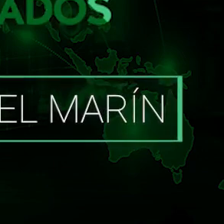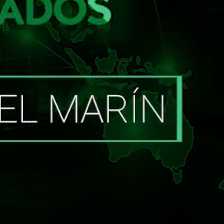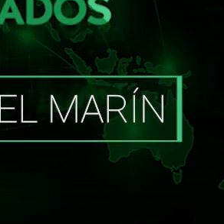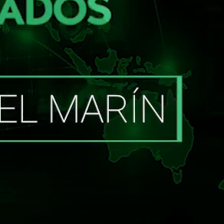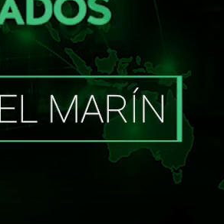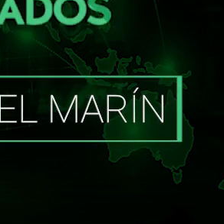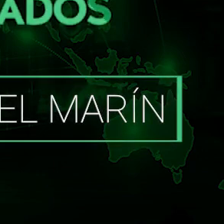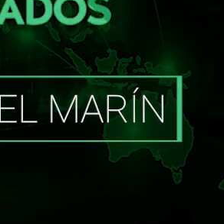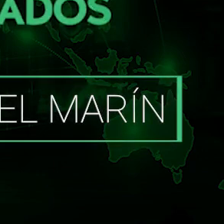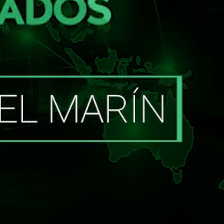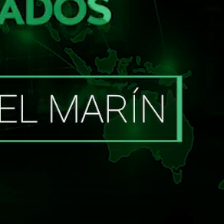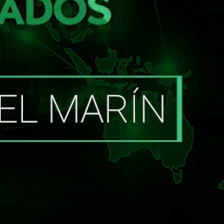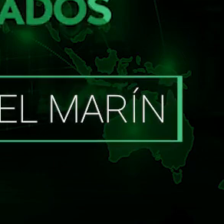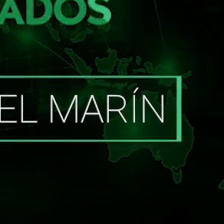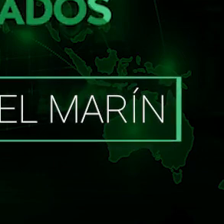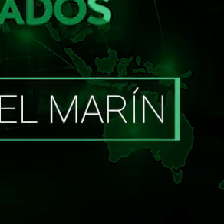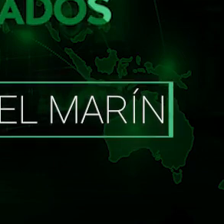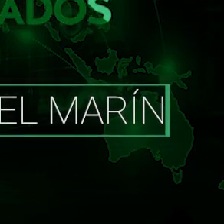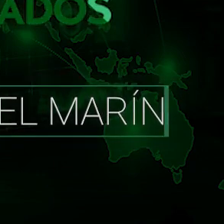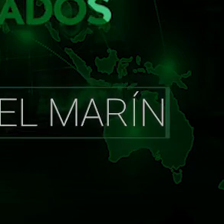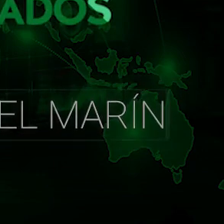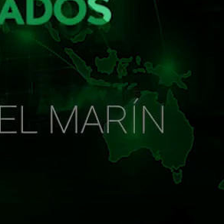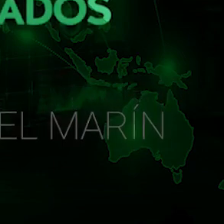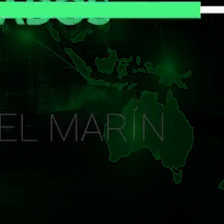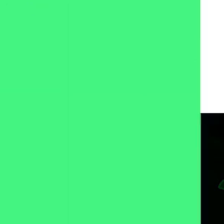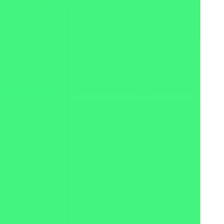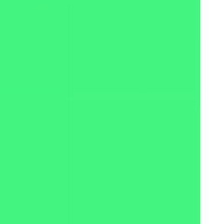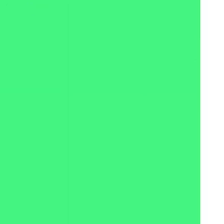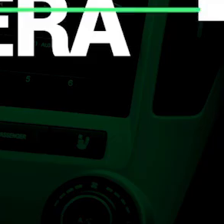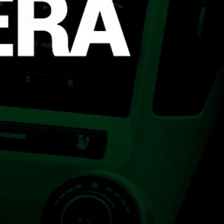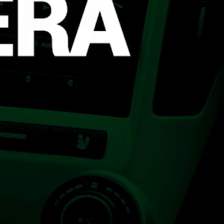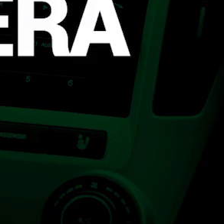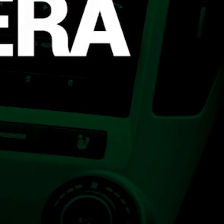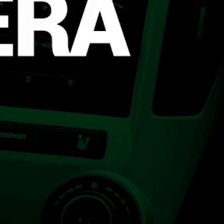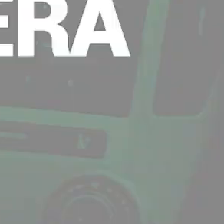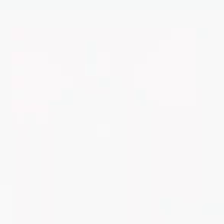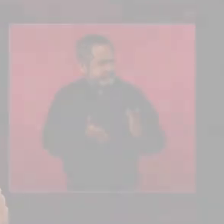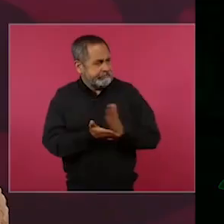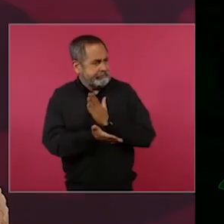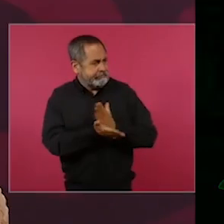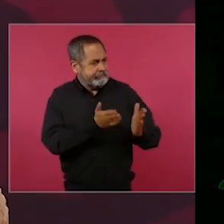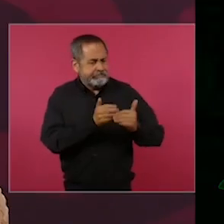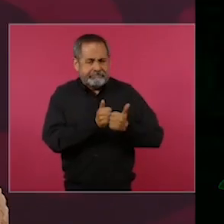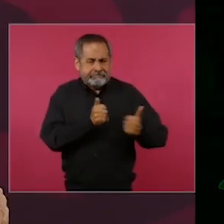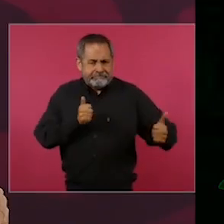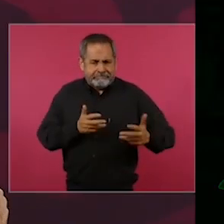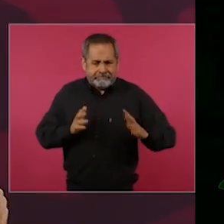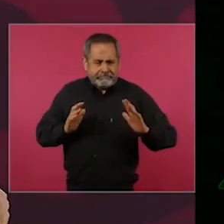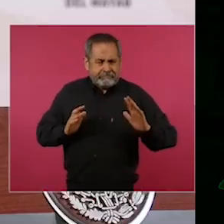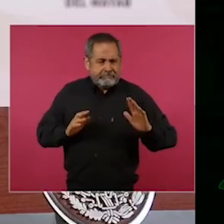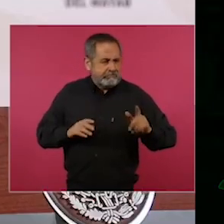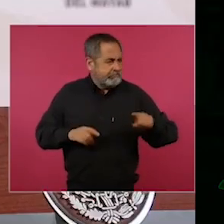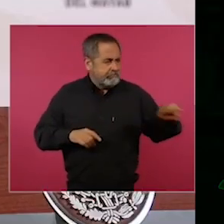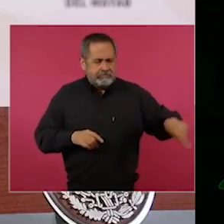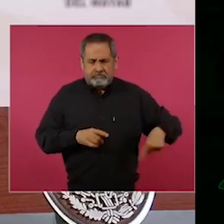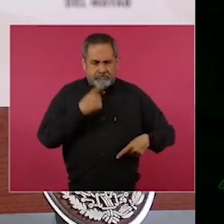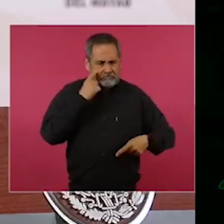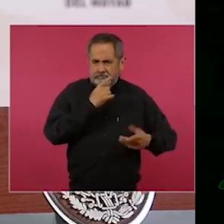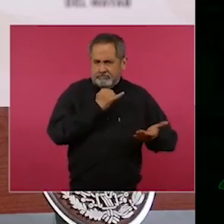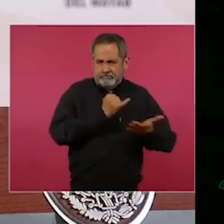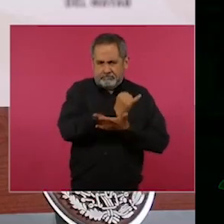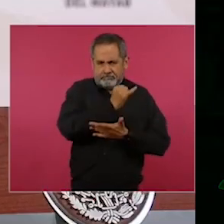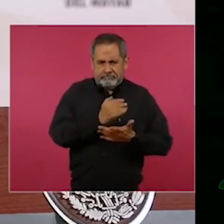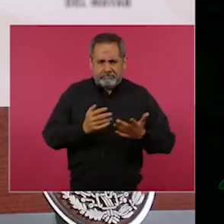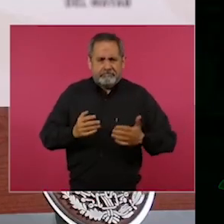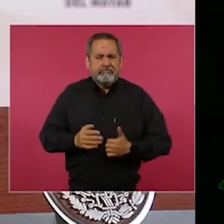los Reyes. Quédese con nosotros, aquí están las noticias. La mañanera. En la conferencia de prensa de este miércoles,